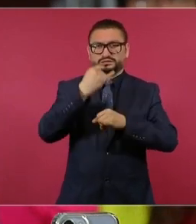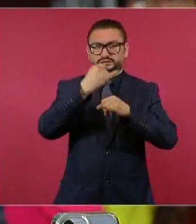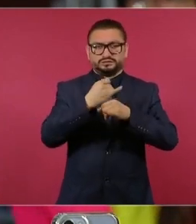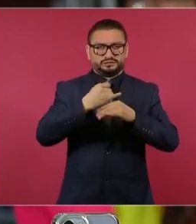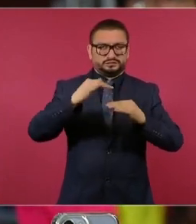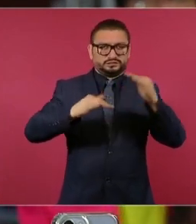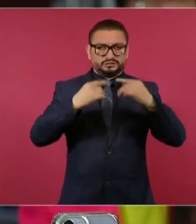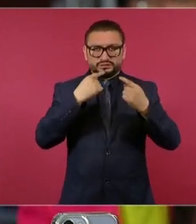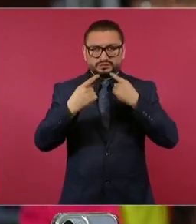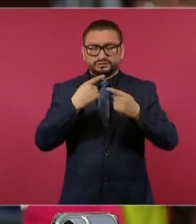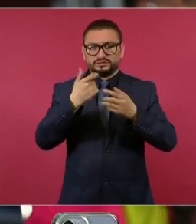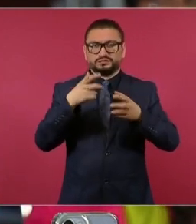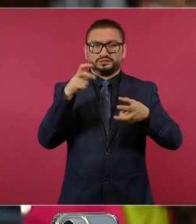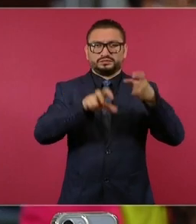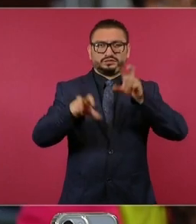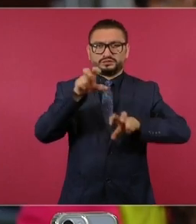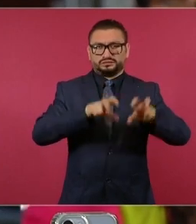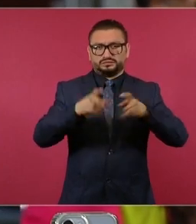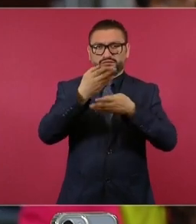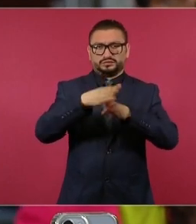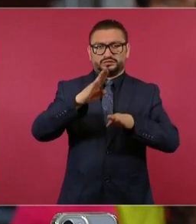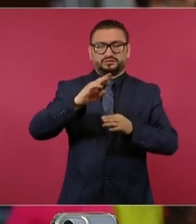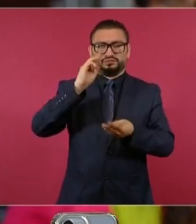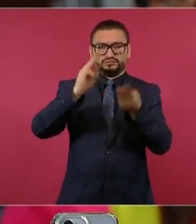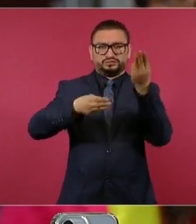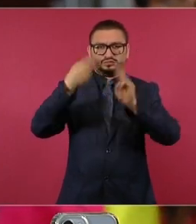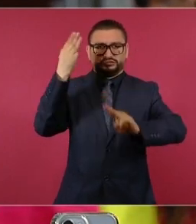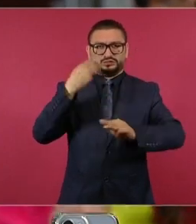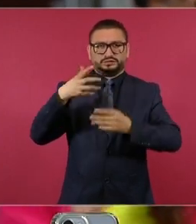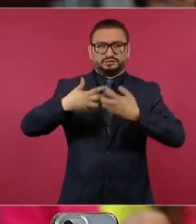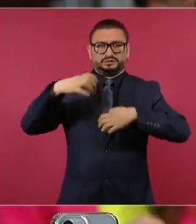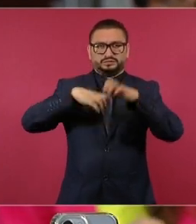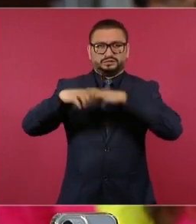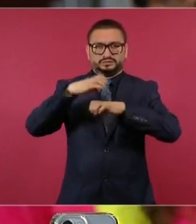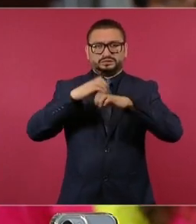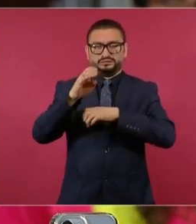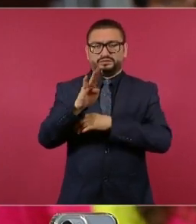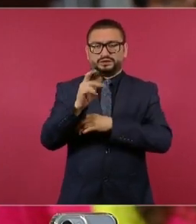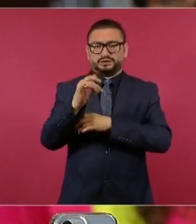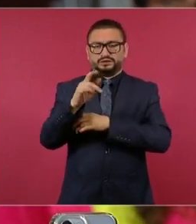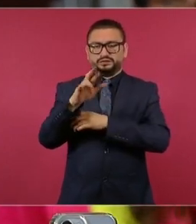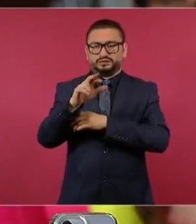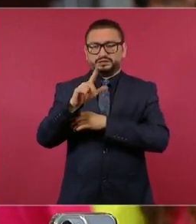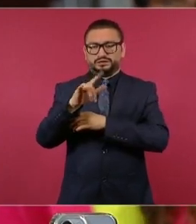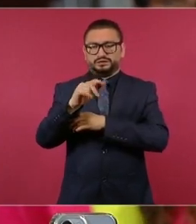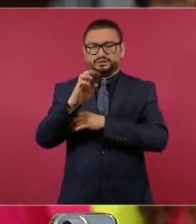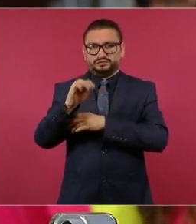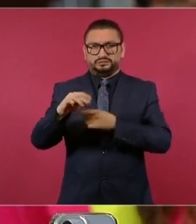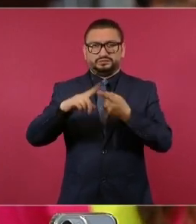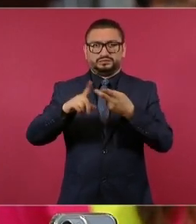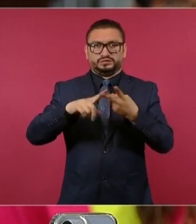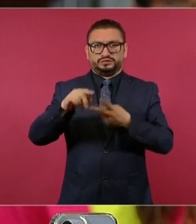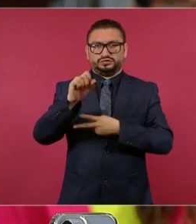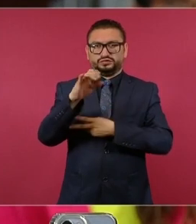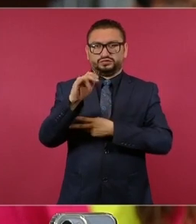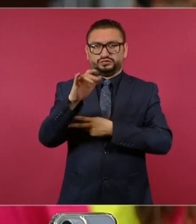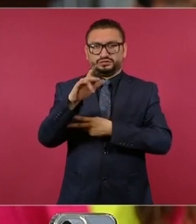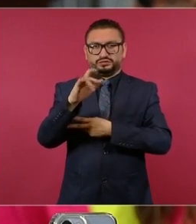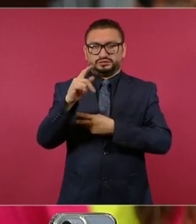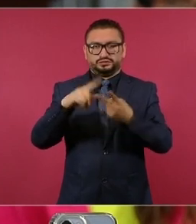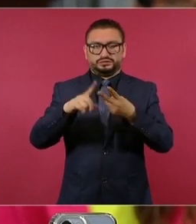Diferencias Relativas a Inversiones del Banco Mundial. Son las empresas británicas Bacanora Lithium y Sonora Lithium y la